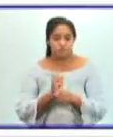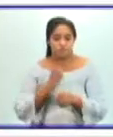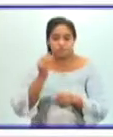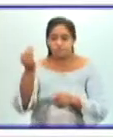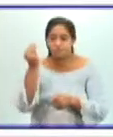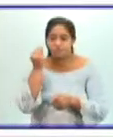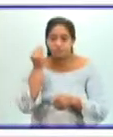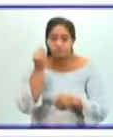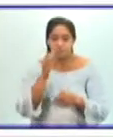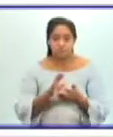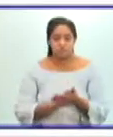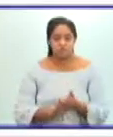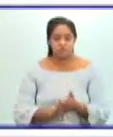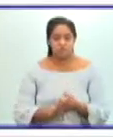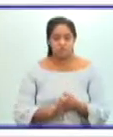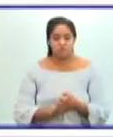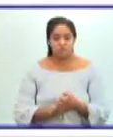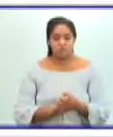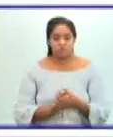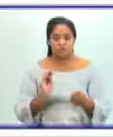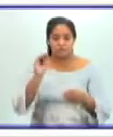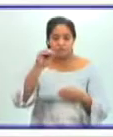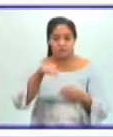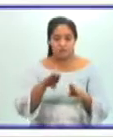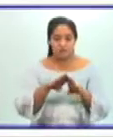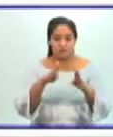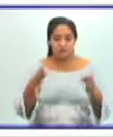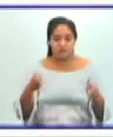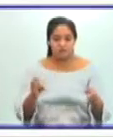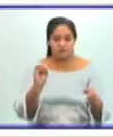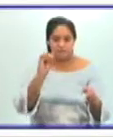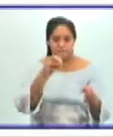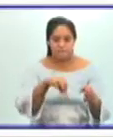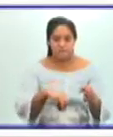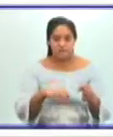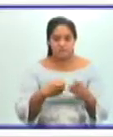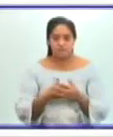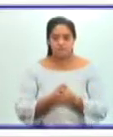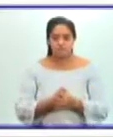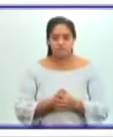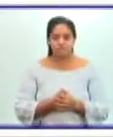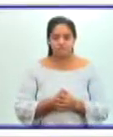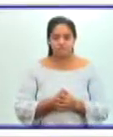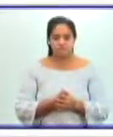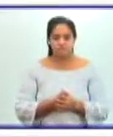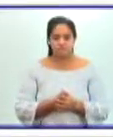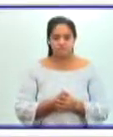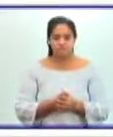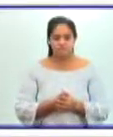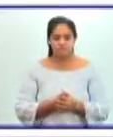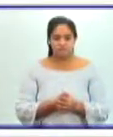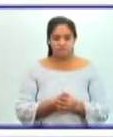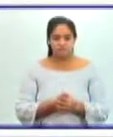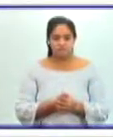que debe recorrer Canelo cuando tenga el hueso para depositarlo